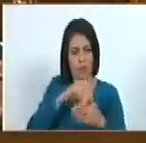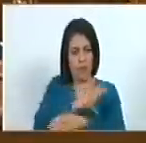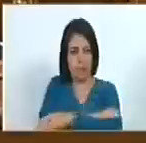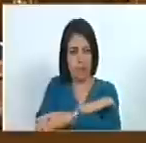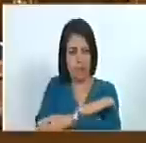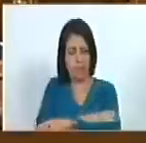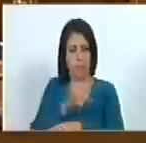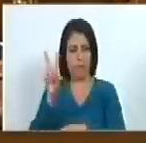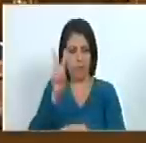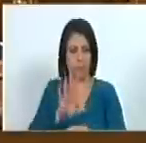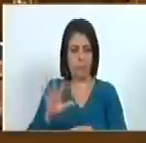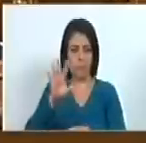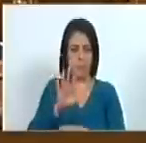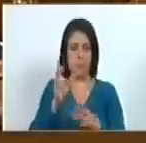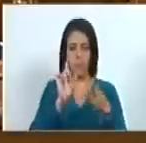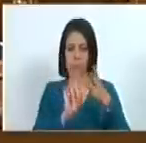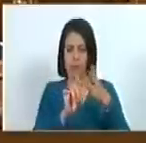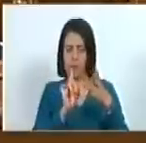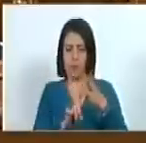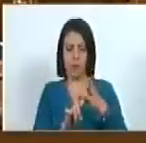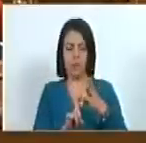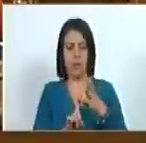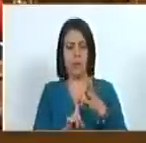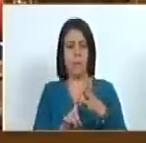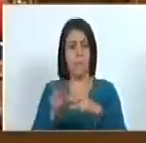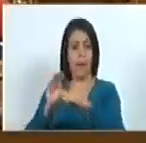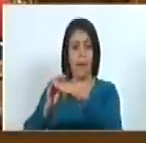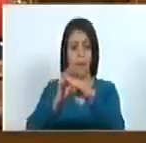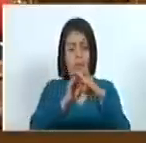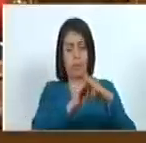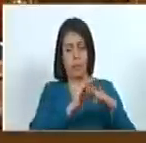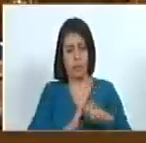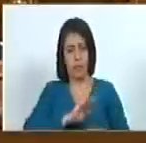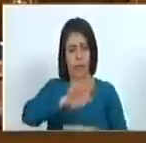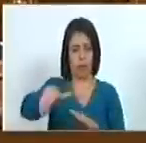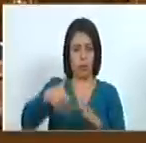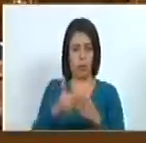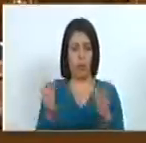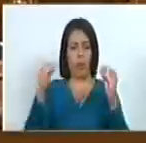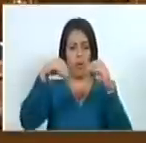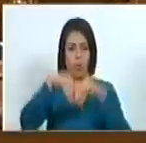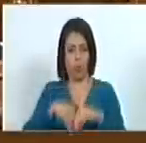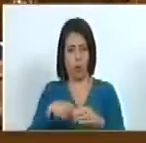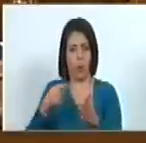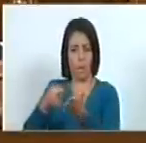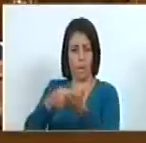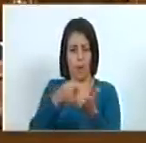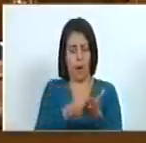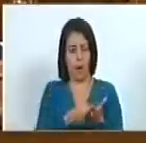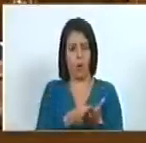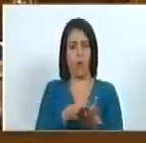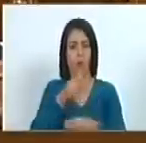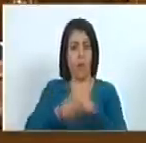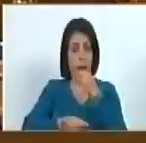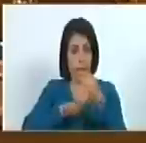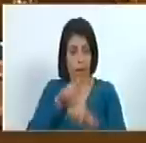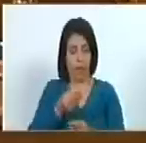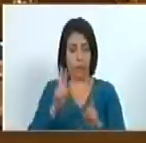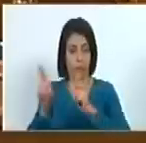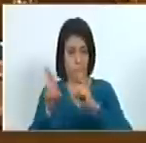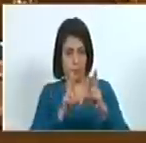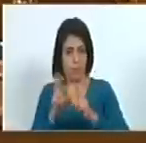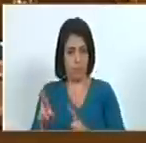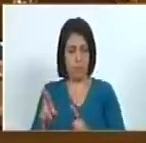extremistas venezolanos. Tercero, advertir que todo acuerdo de pago o transacción que guarde relación